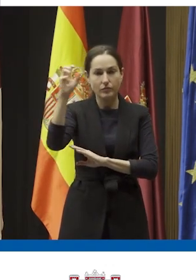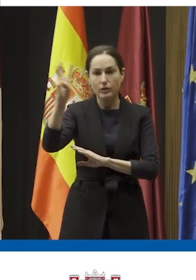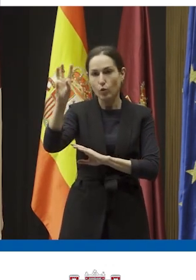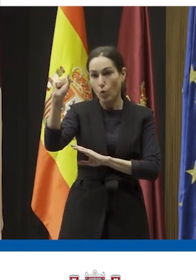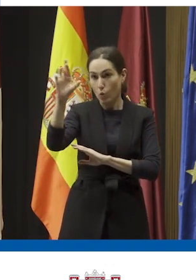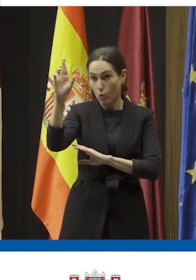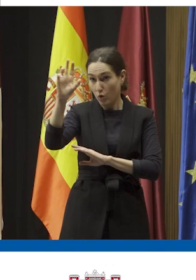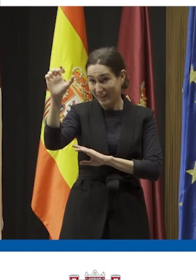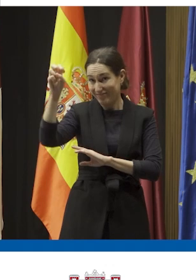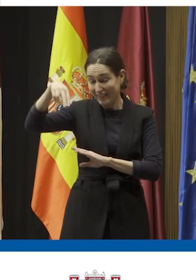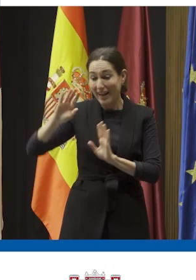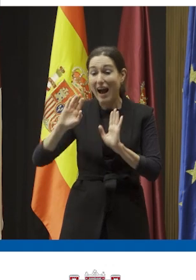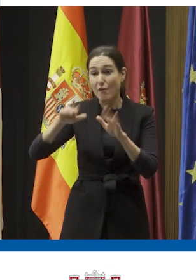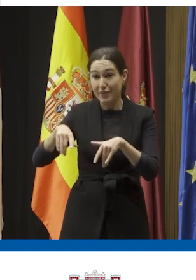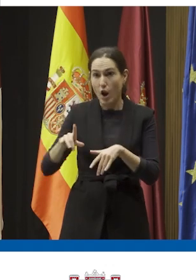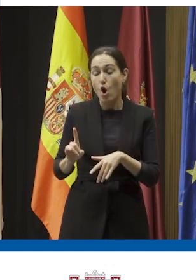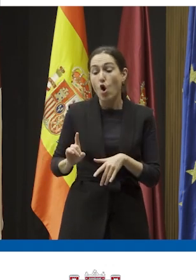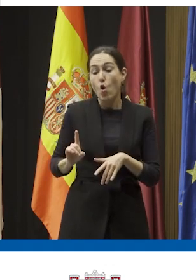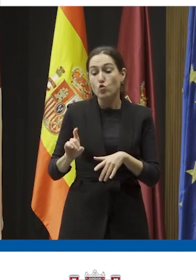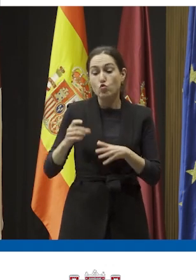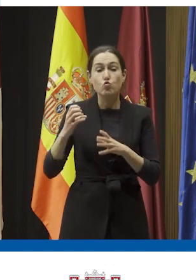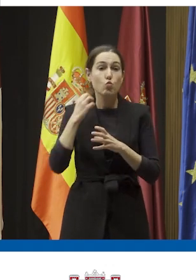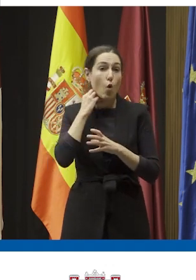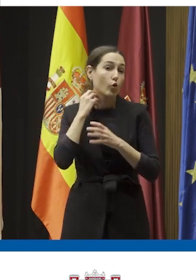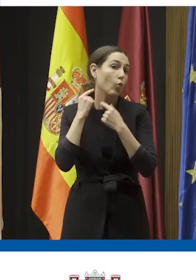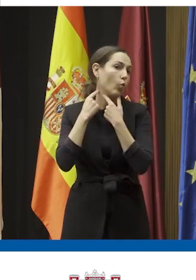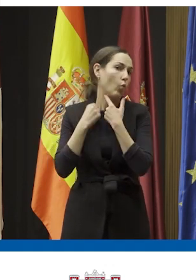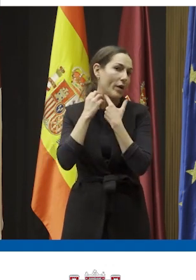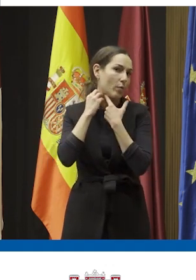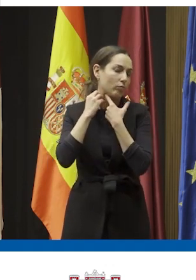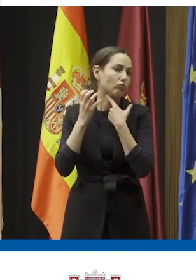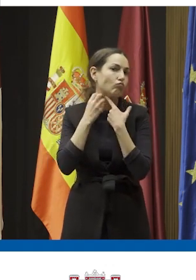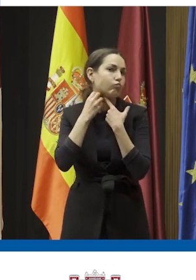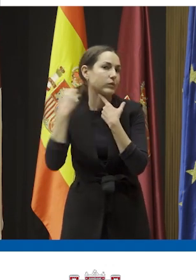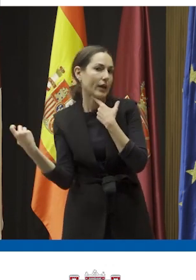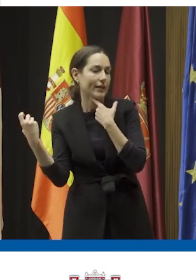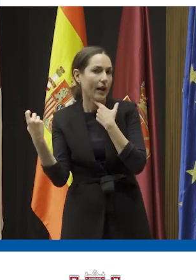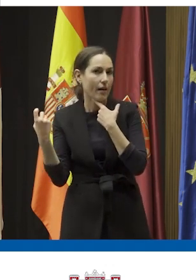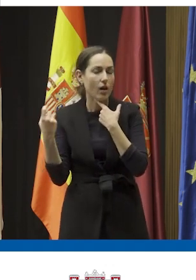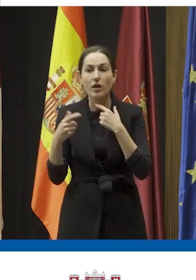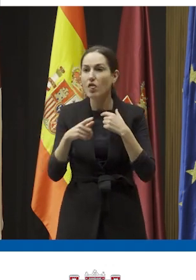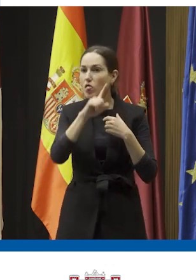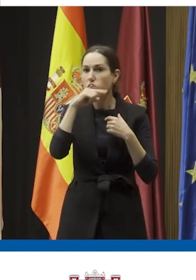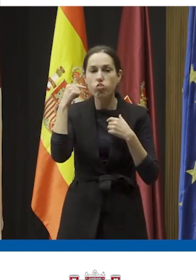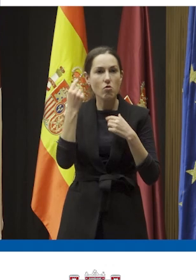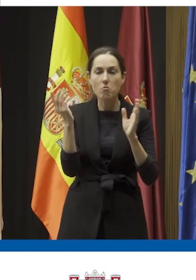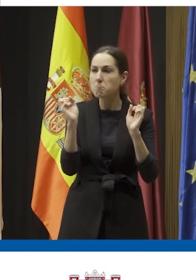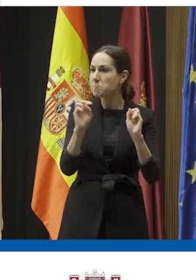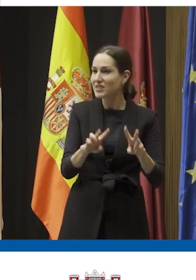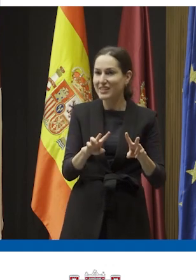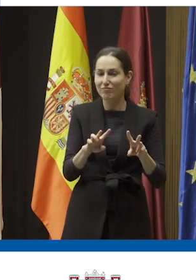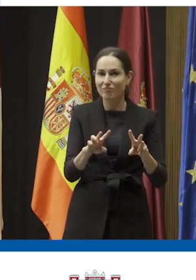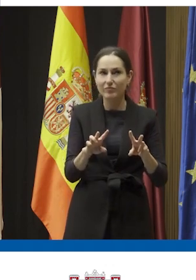Warren, operara un tumor en el cuello de un paciente sin dolor ninguno. Fíjese el detalle, en aquellos años parecía ser